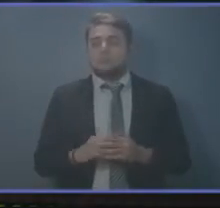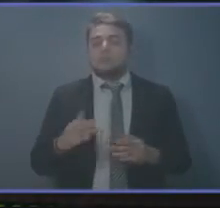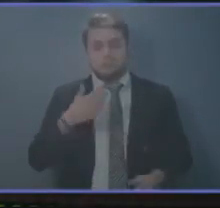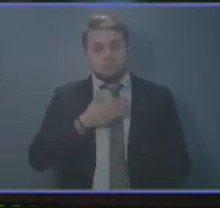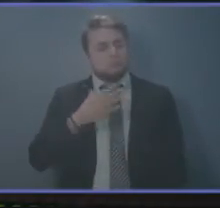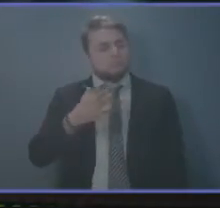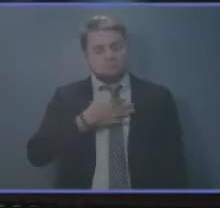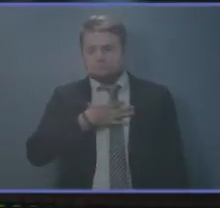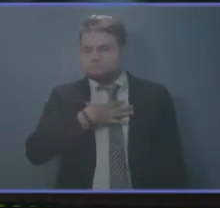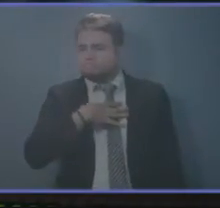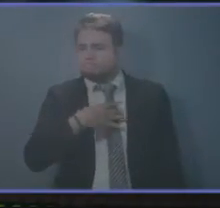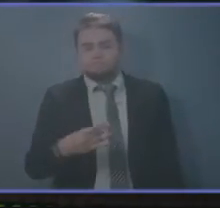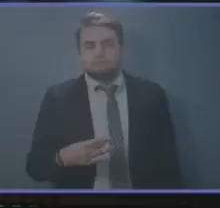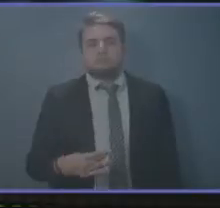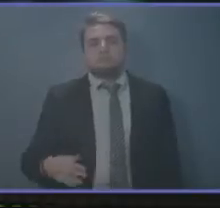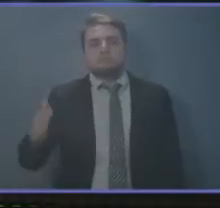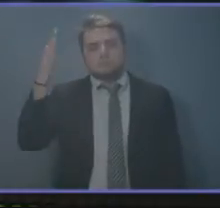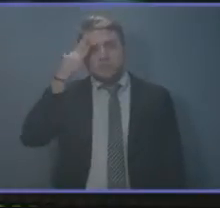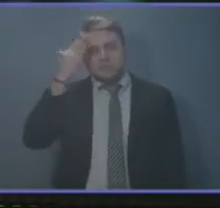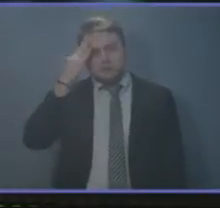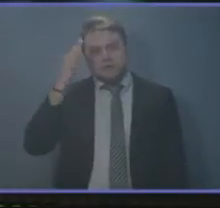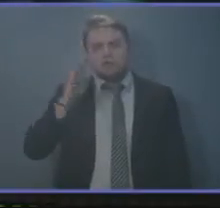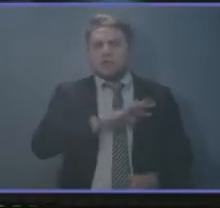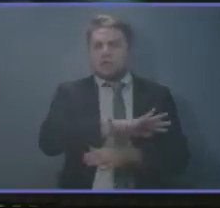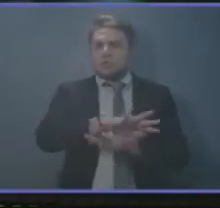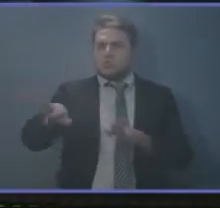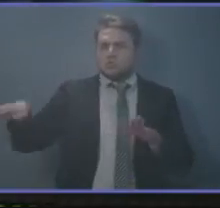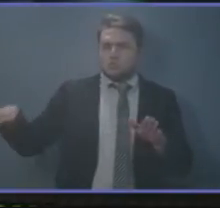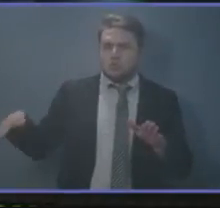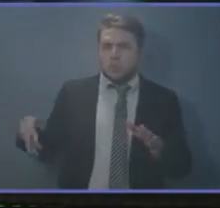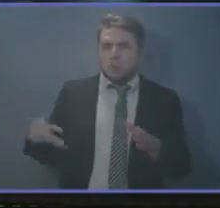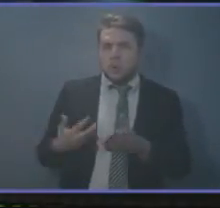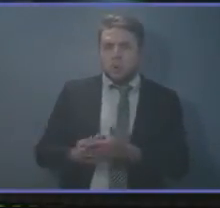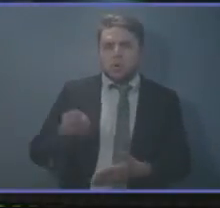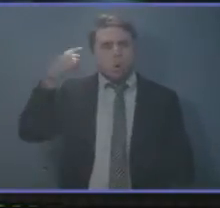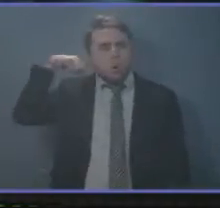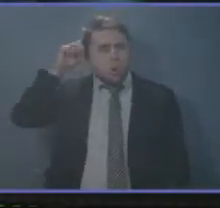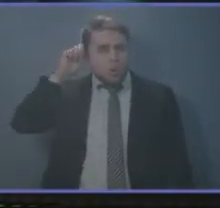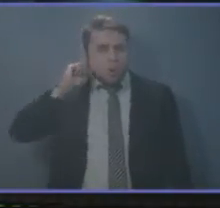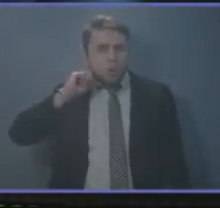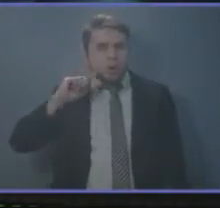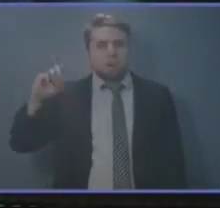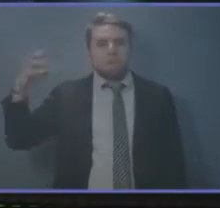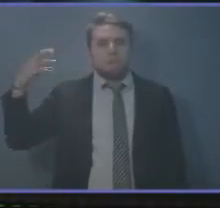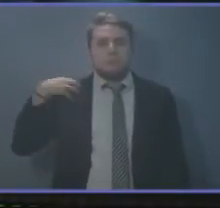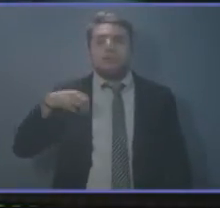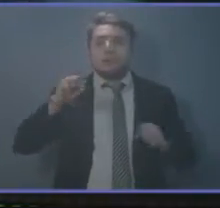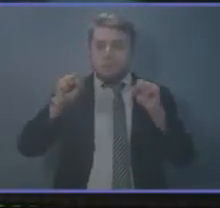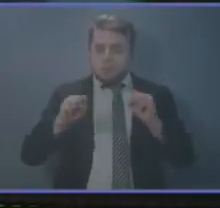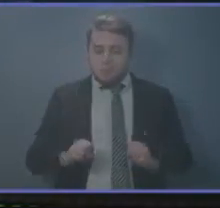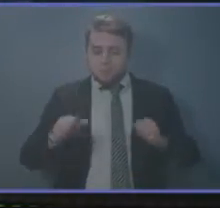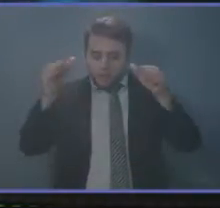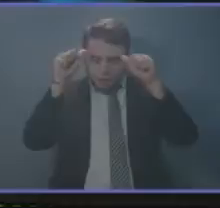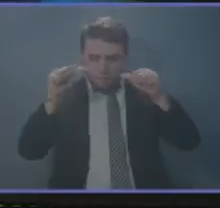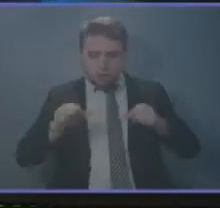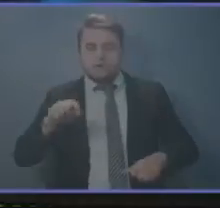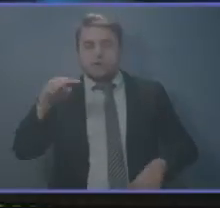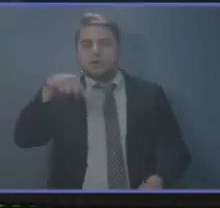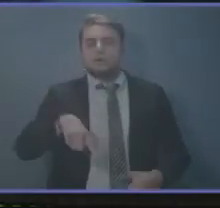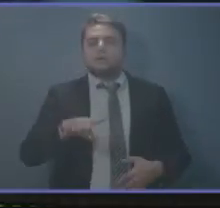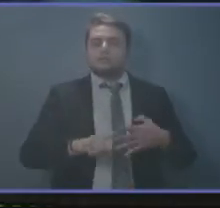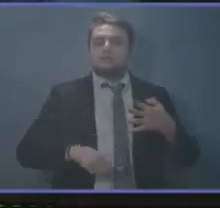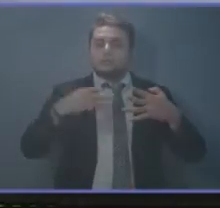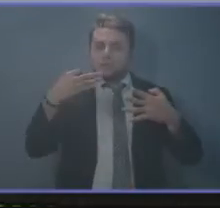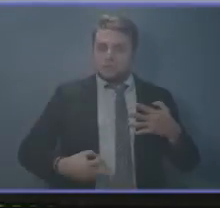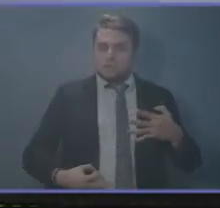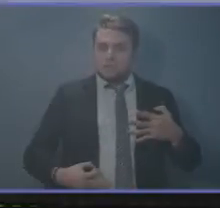hubiera encantado escuchar que el cabildeo que hubiesen venido a hacer los amigos empresarios fuera para aprobar este dictamen y que